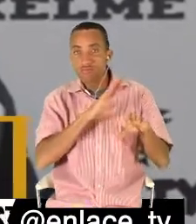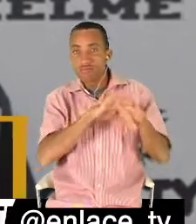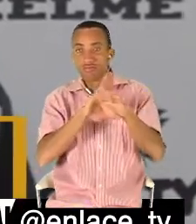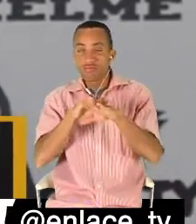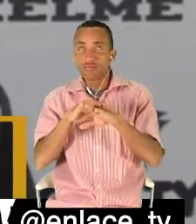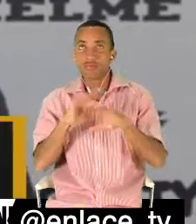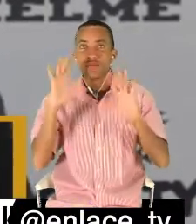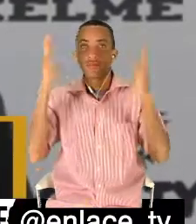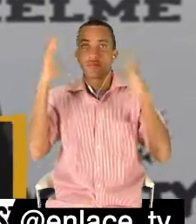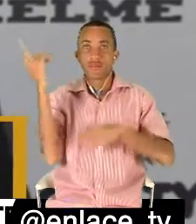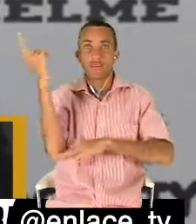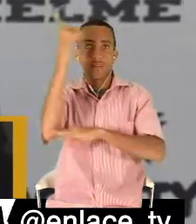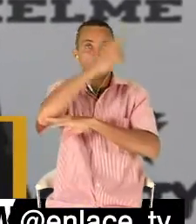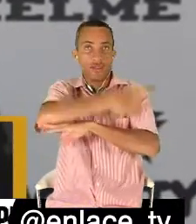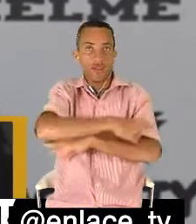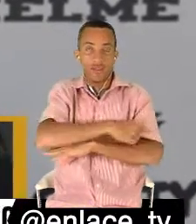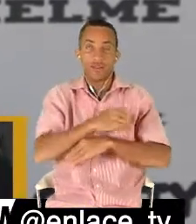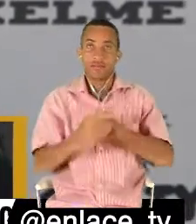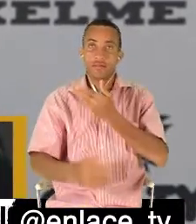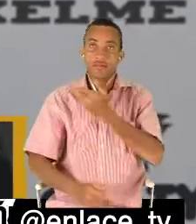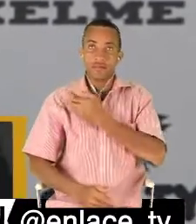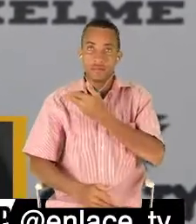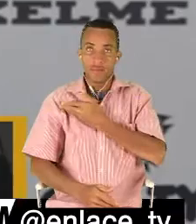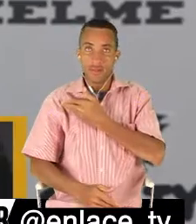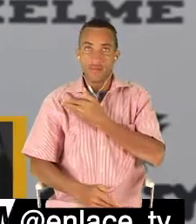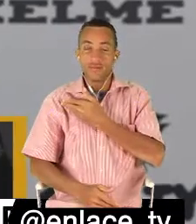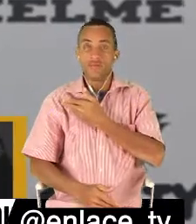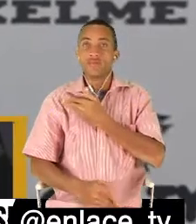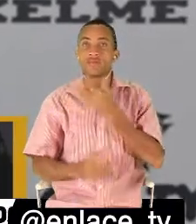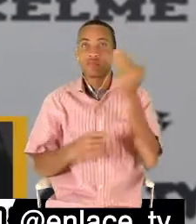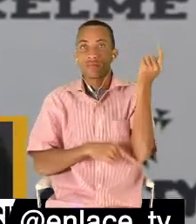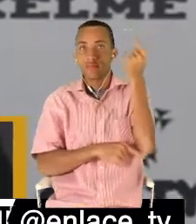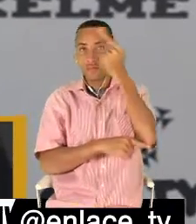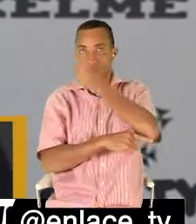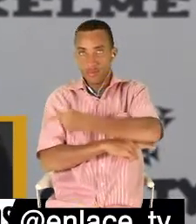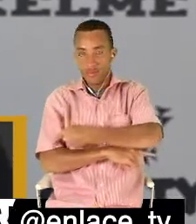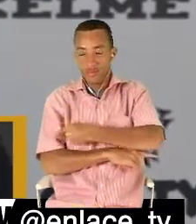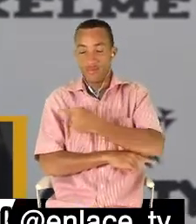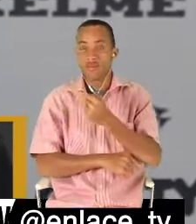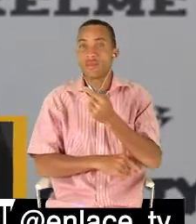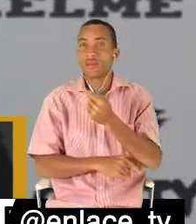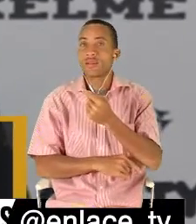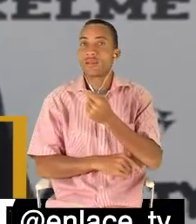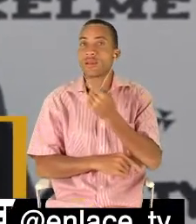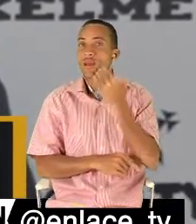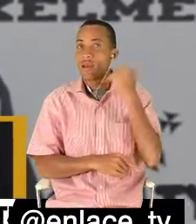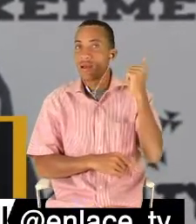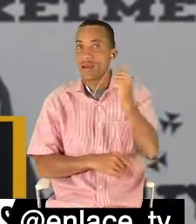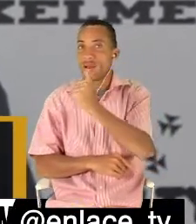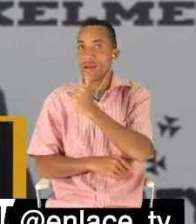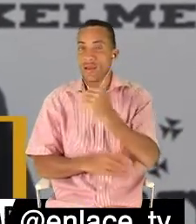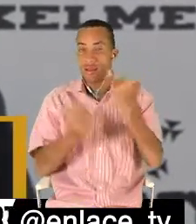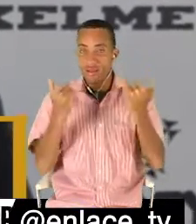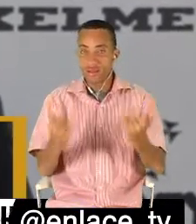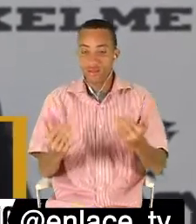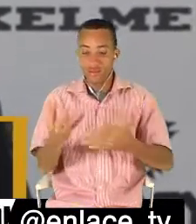el Día de la Madre o el Día de la Mujer aquí en el estadio